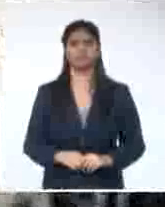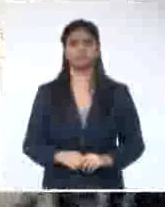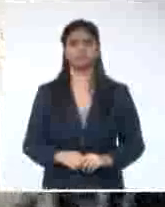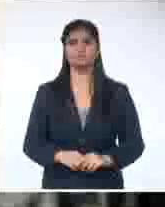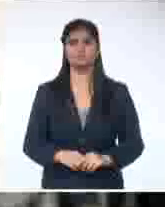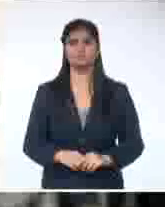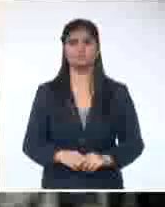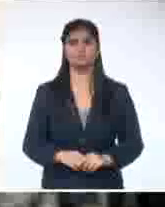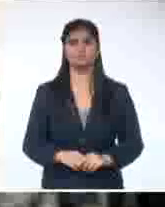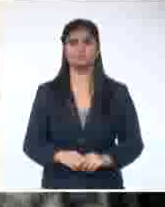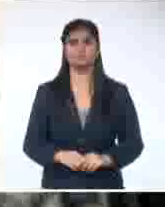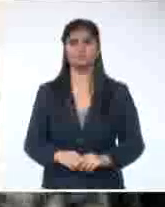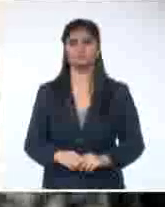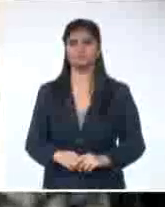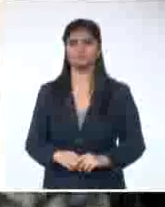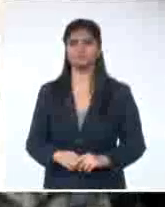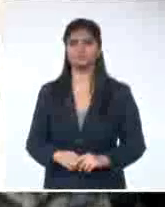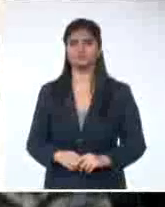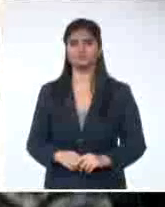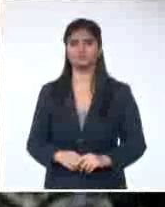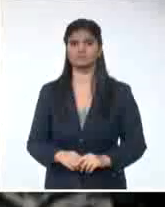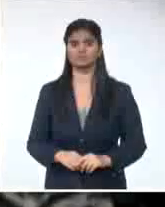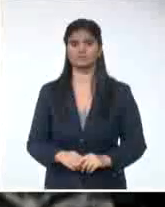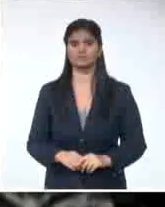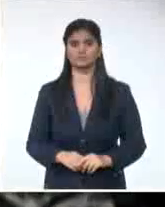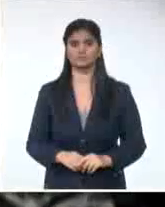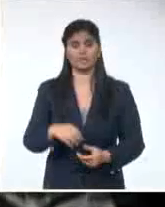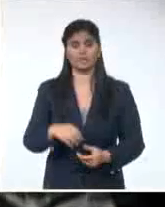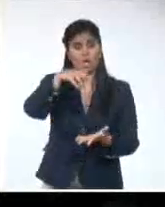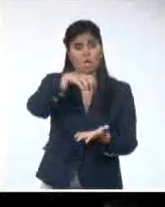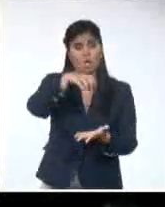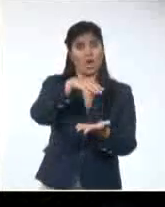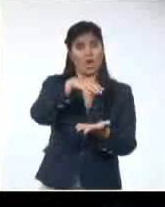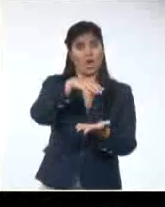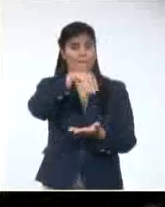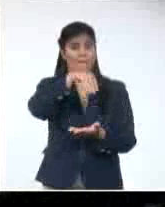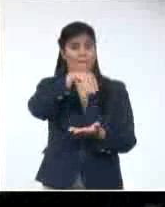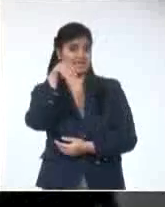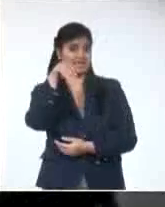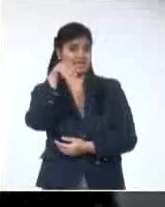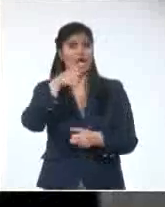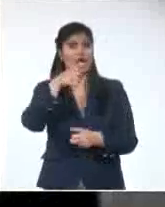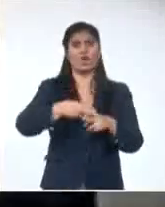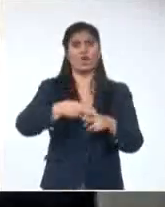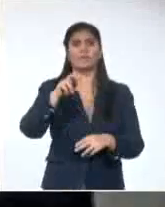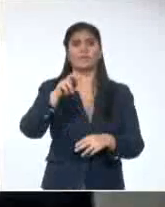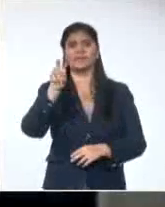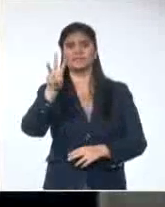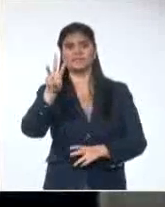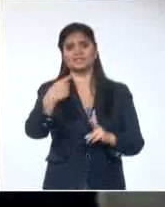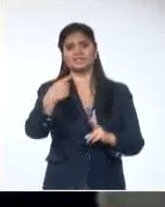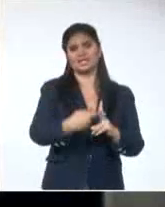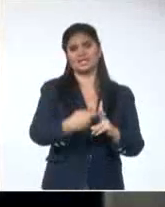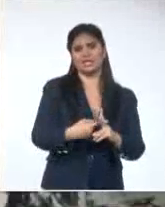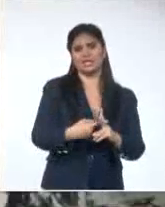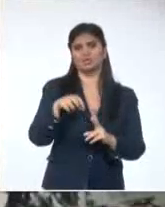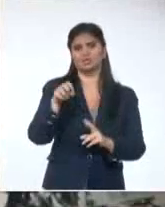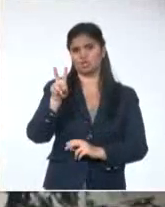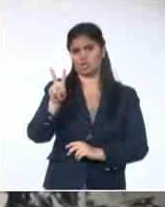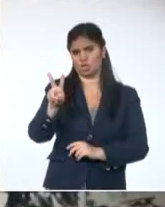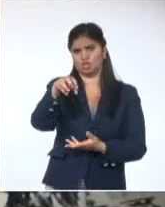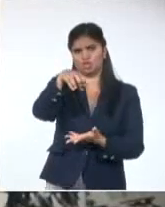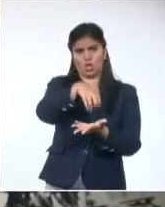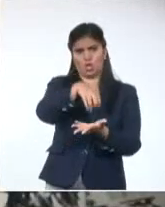Desde una tribuna improvisada en la intersección de la avenida 23 y 12, el líder histórico de la revolución se dirigía a toda